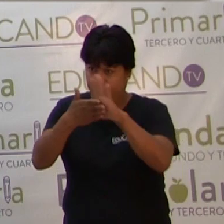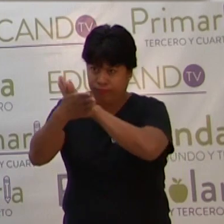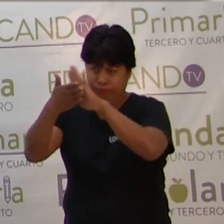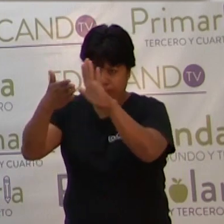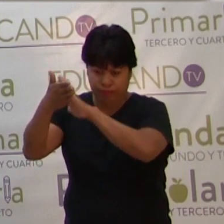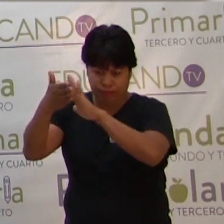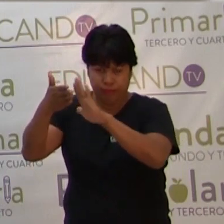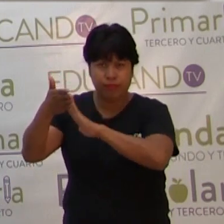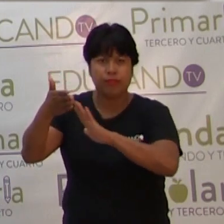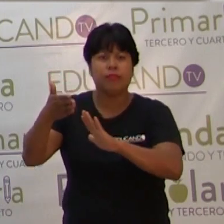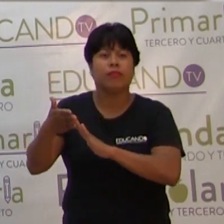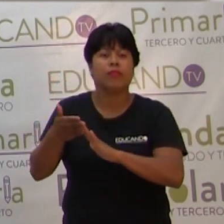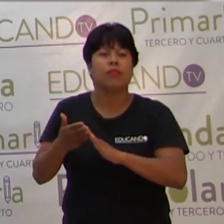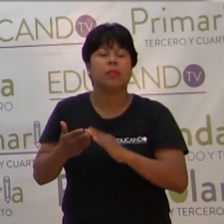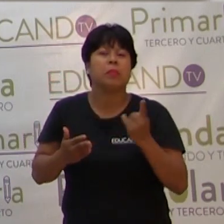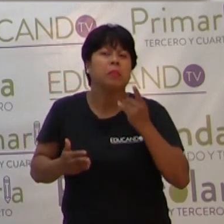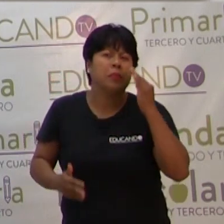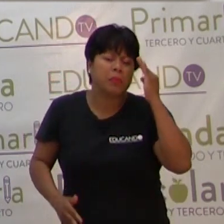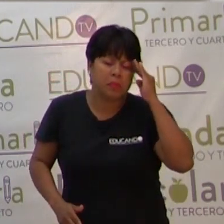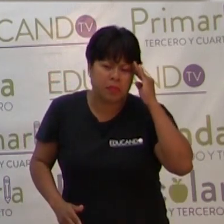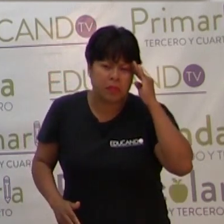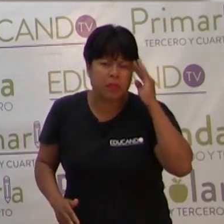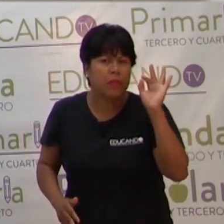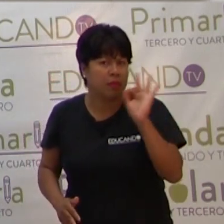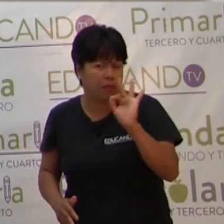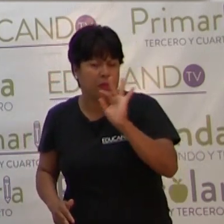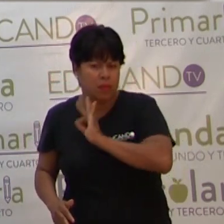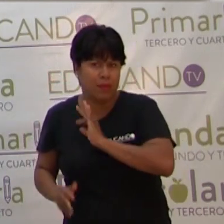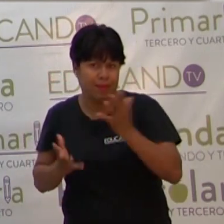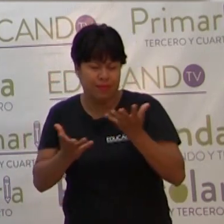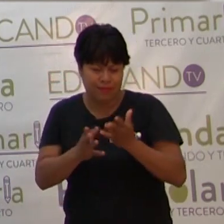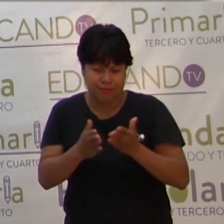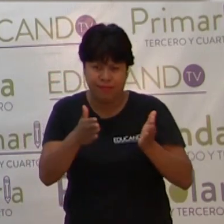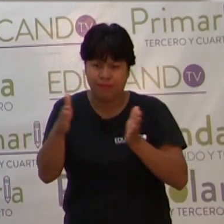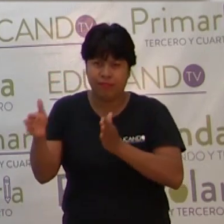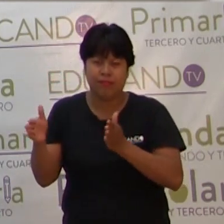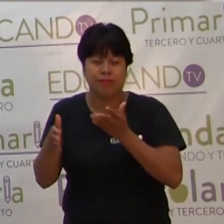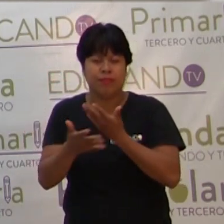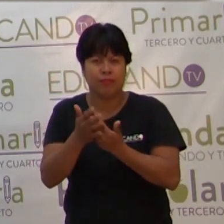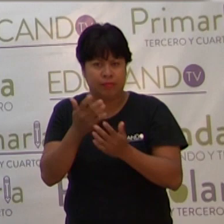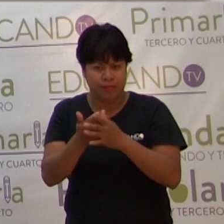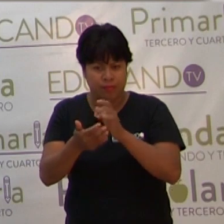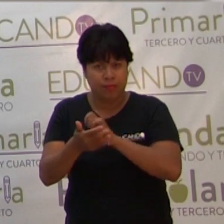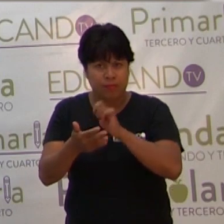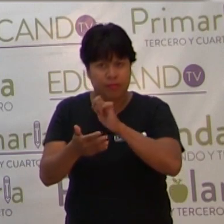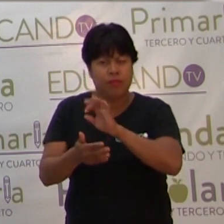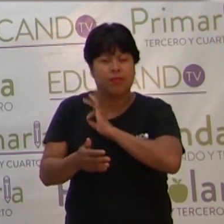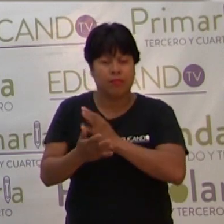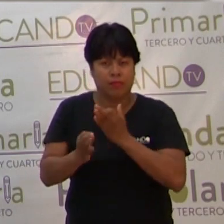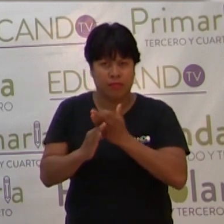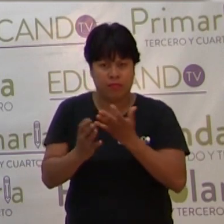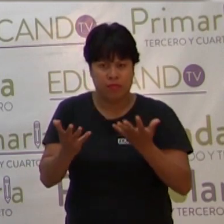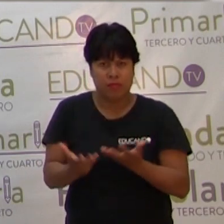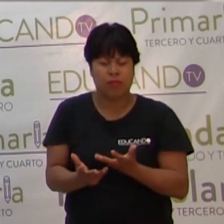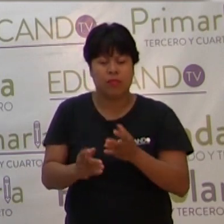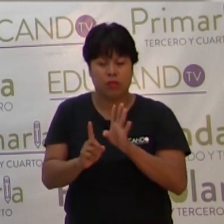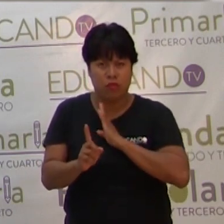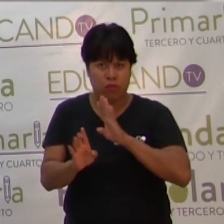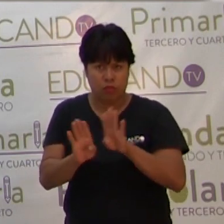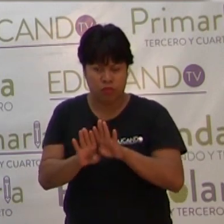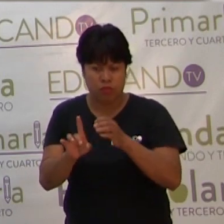¿Qué les parece si hacemos lo siguiente? Desarrollamos los siguientes algoritmos. Vamos a ponerlos acá, los voy a poner en